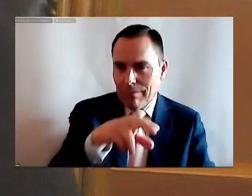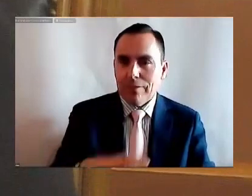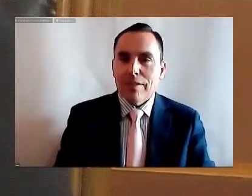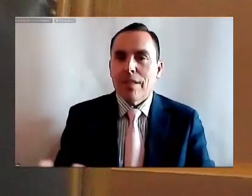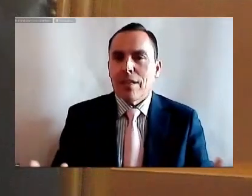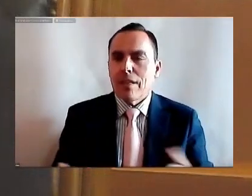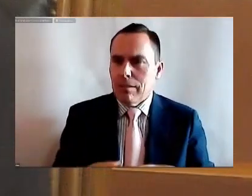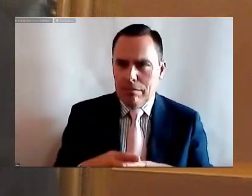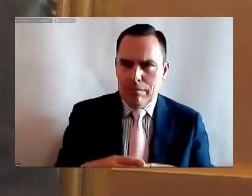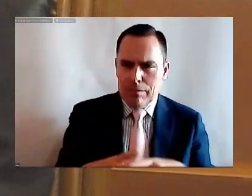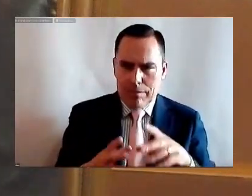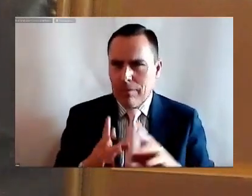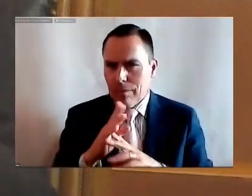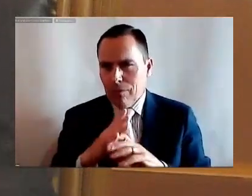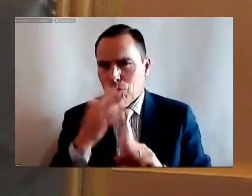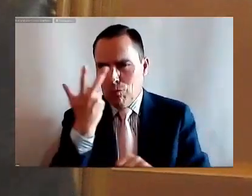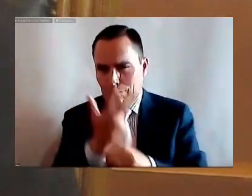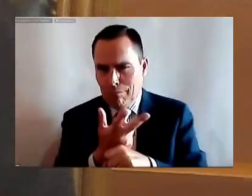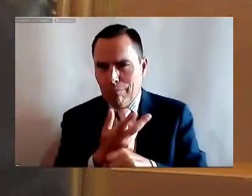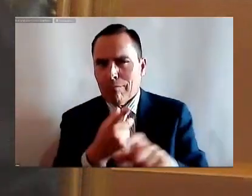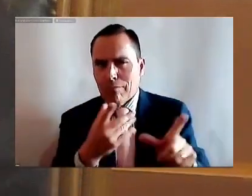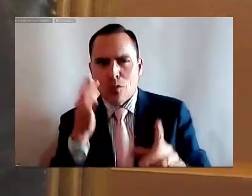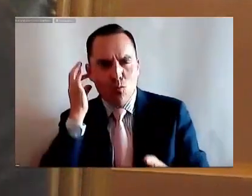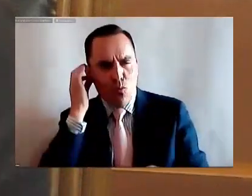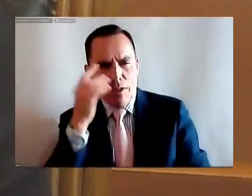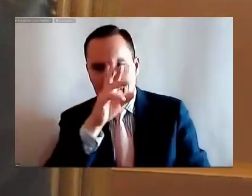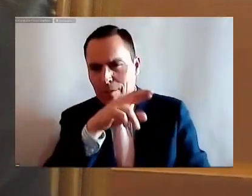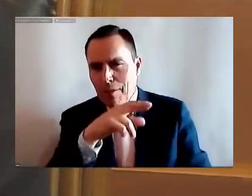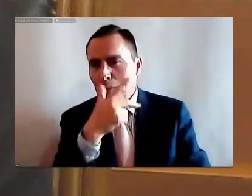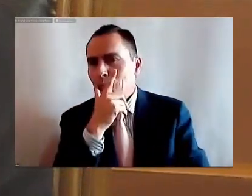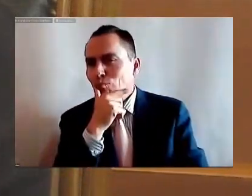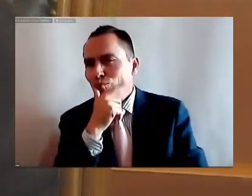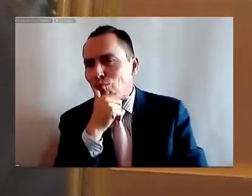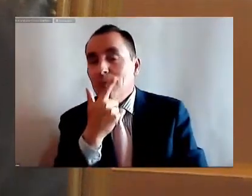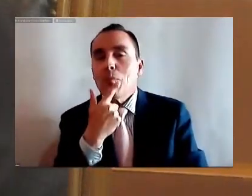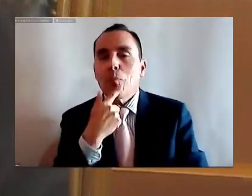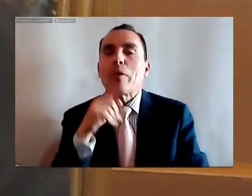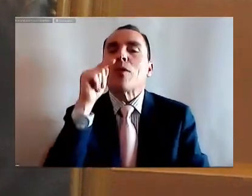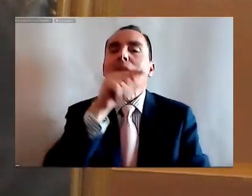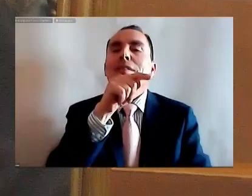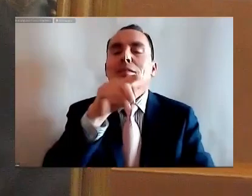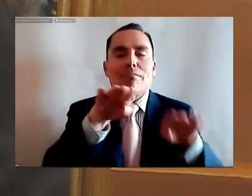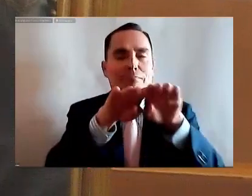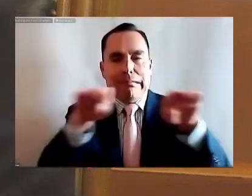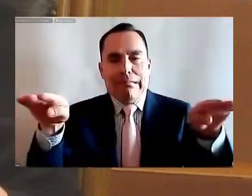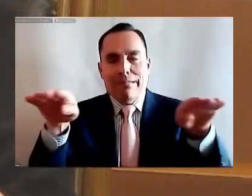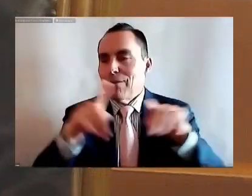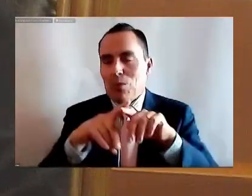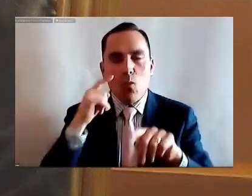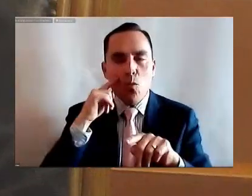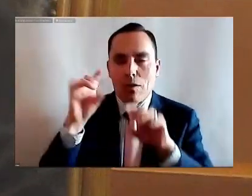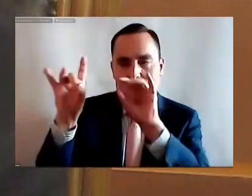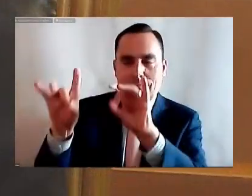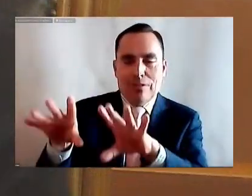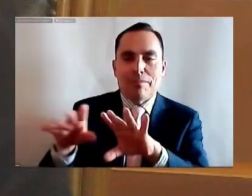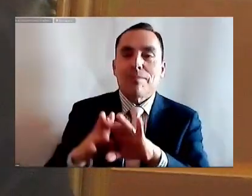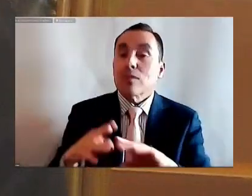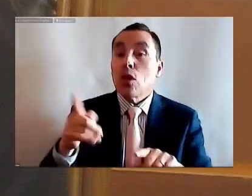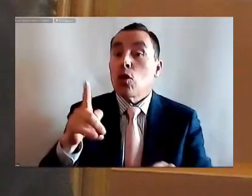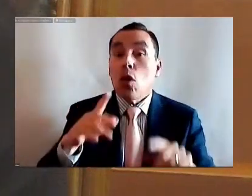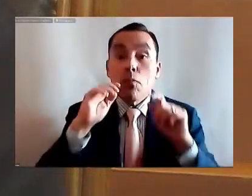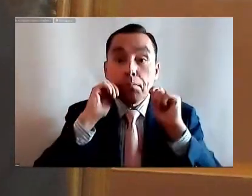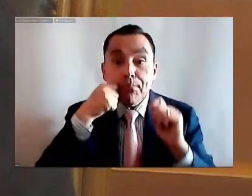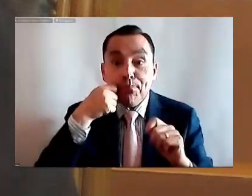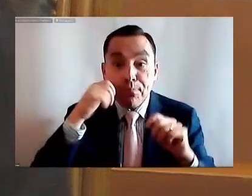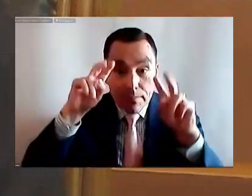mujer razonable? Como, pero es un estándar. A mí me parece que es importante decir que no significa, porque eso también me parece